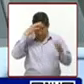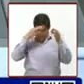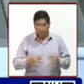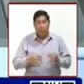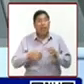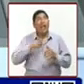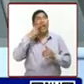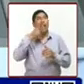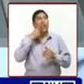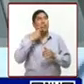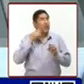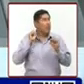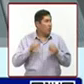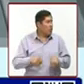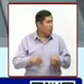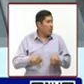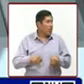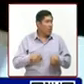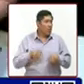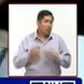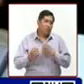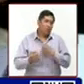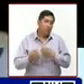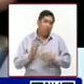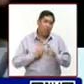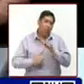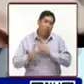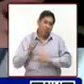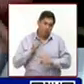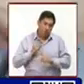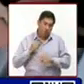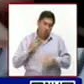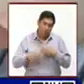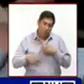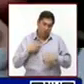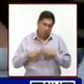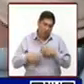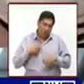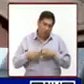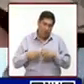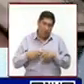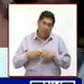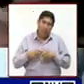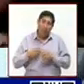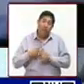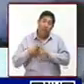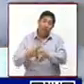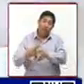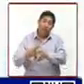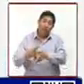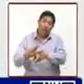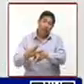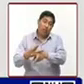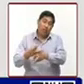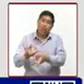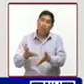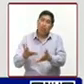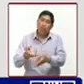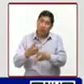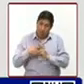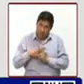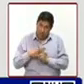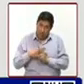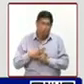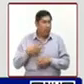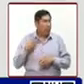afirmaciones que señalan que podrían haber entidades que pueden entrar en la misma situación de lo que ha sido el Banco Fácil, realmente es